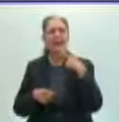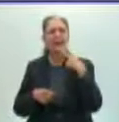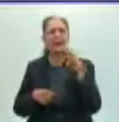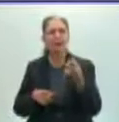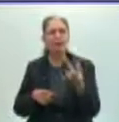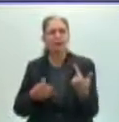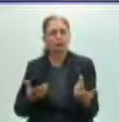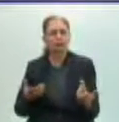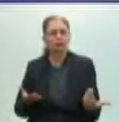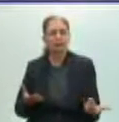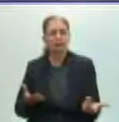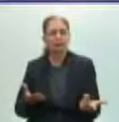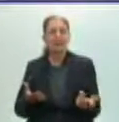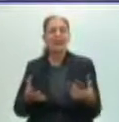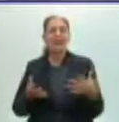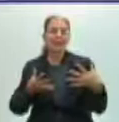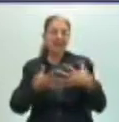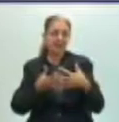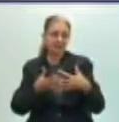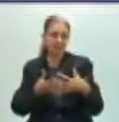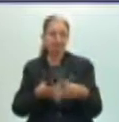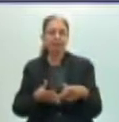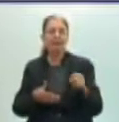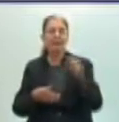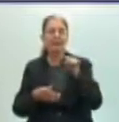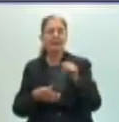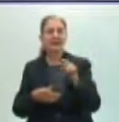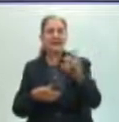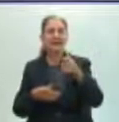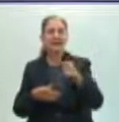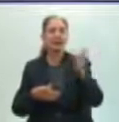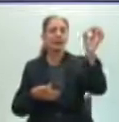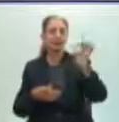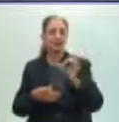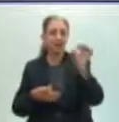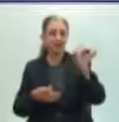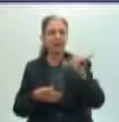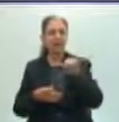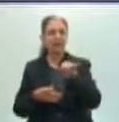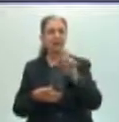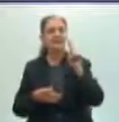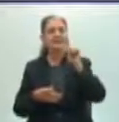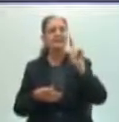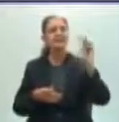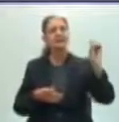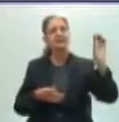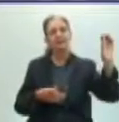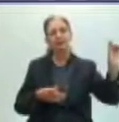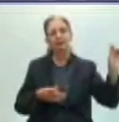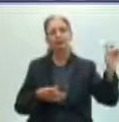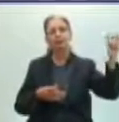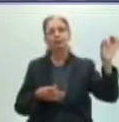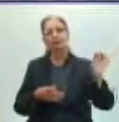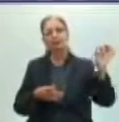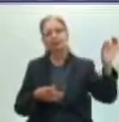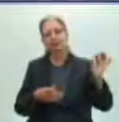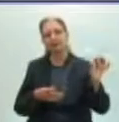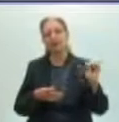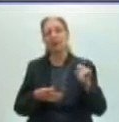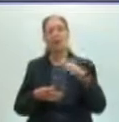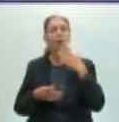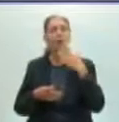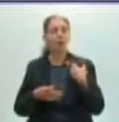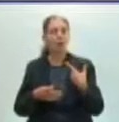el 100%. Puedes efectuar los cálculos simplificando convenientemente